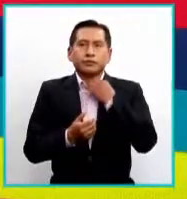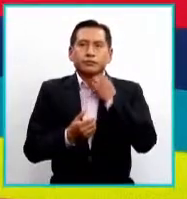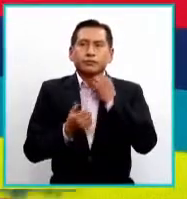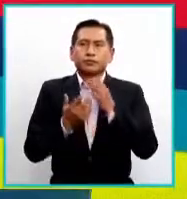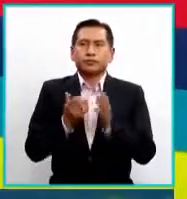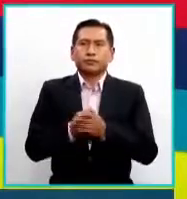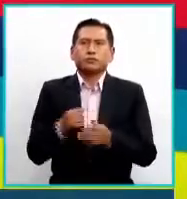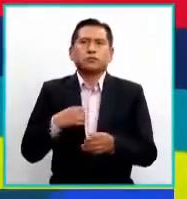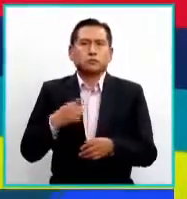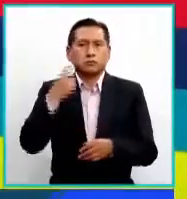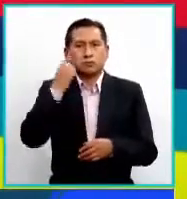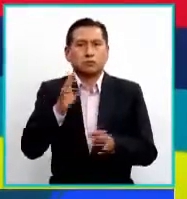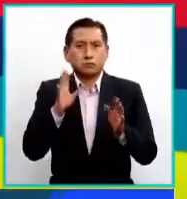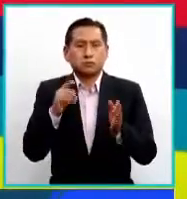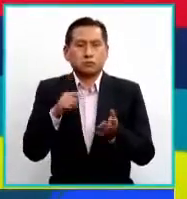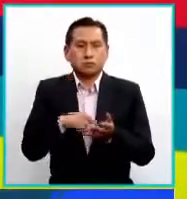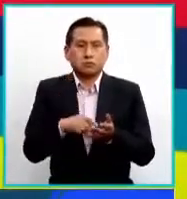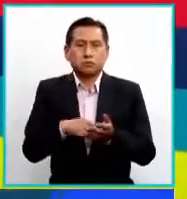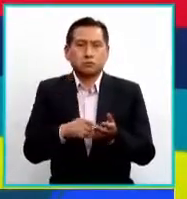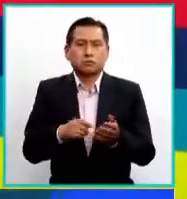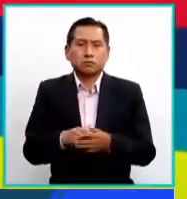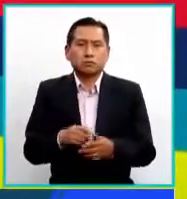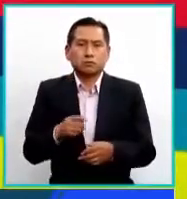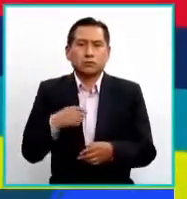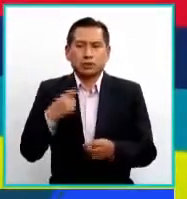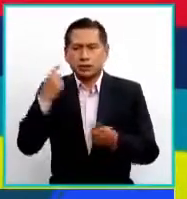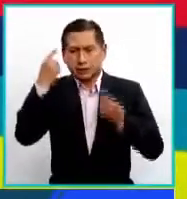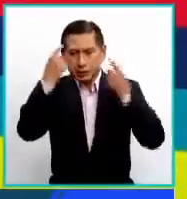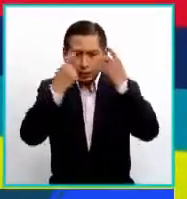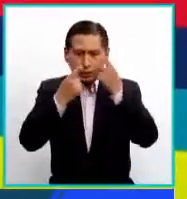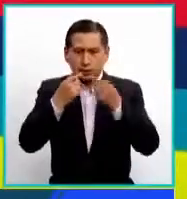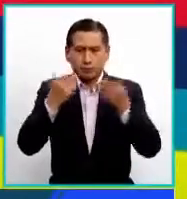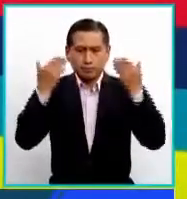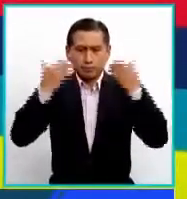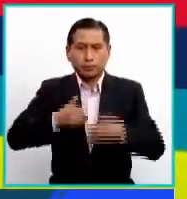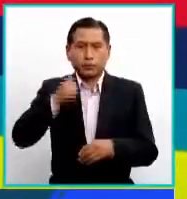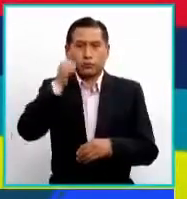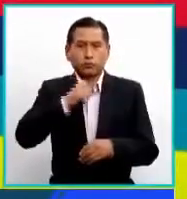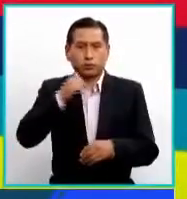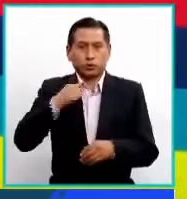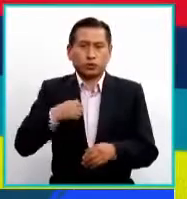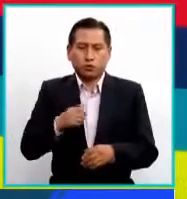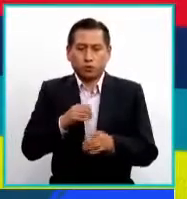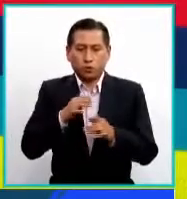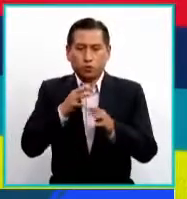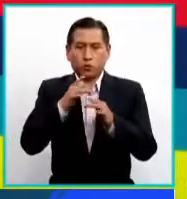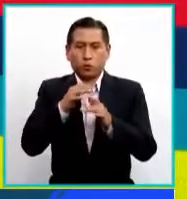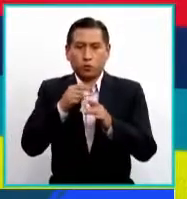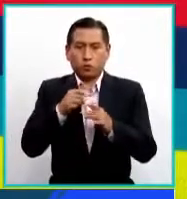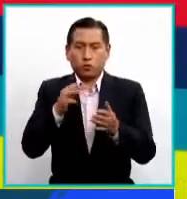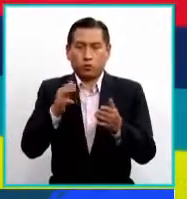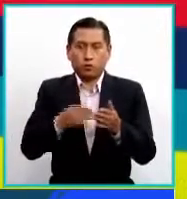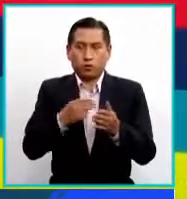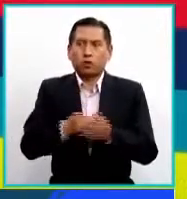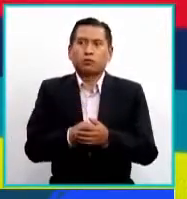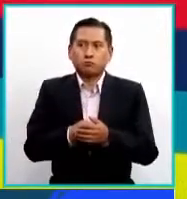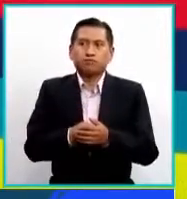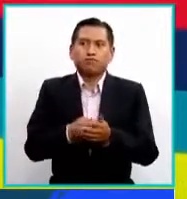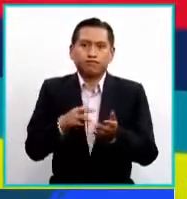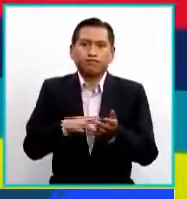No sé, yo creo que ese tipo de pensamiento, digamos, de ser una mujer intérprete, resuena mucho